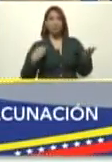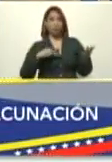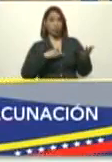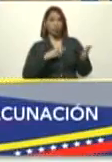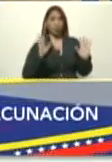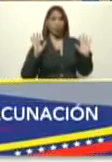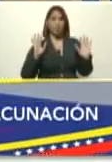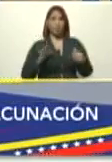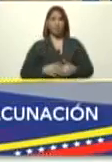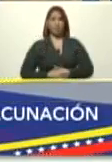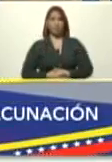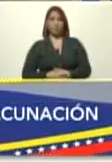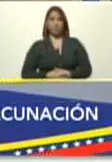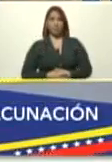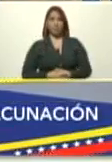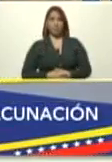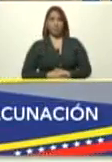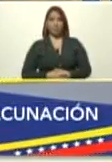estado